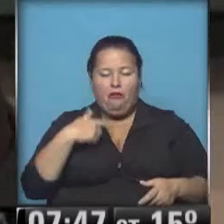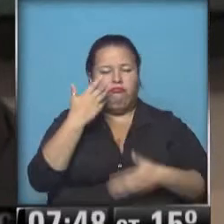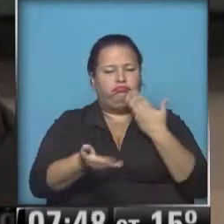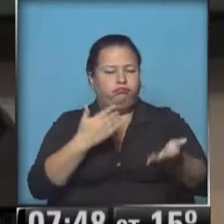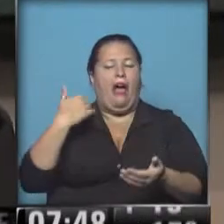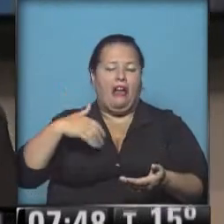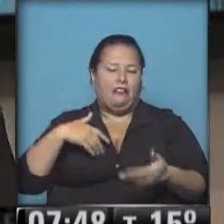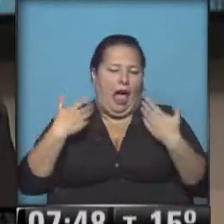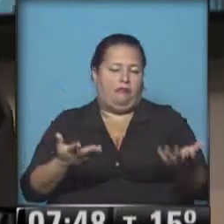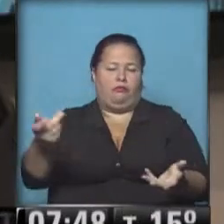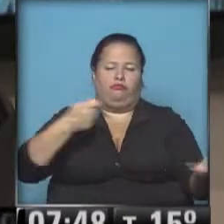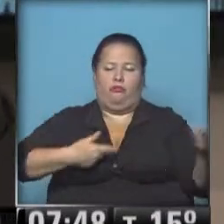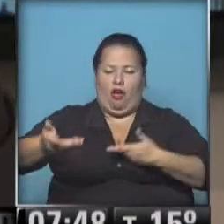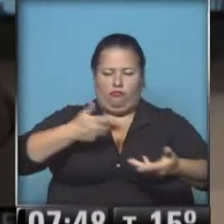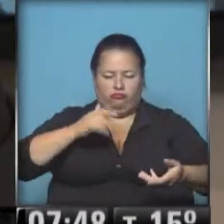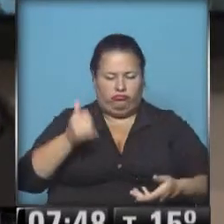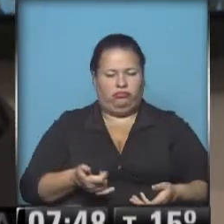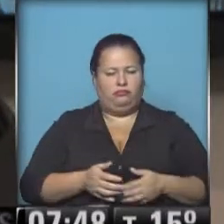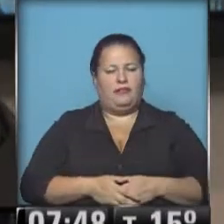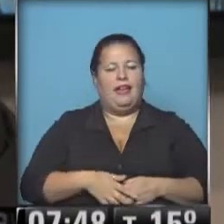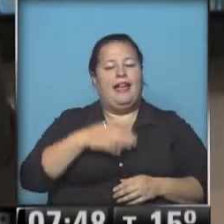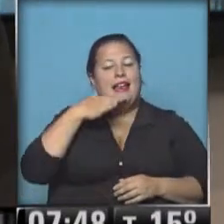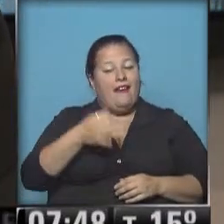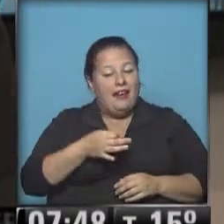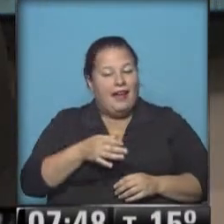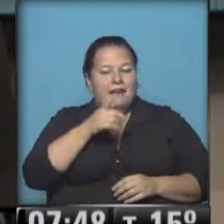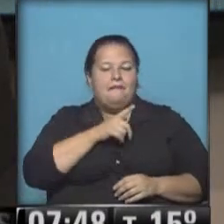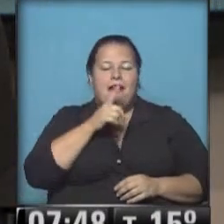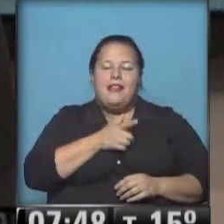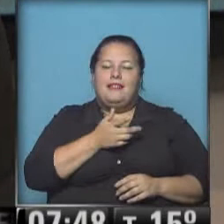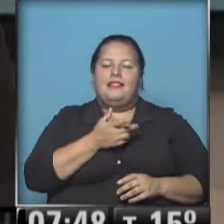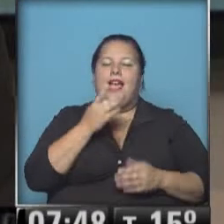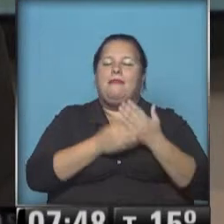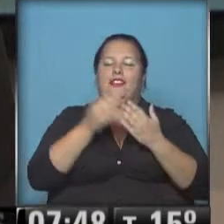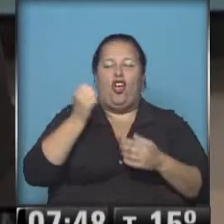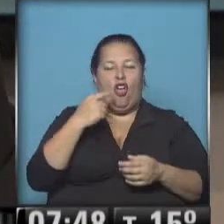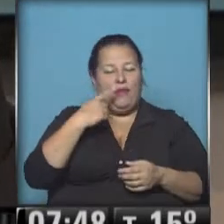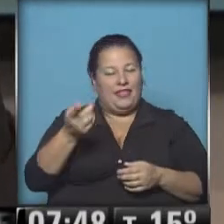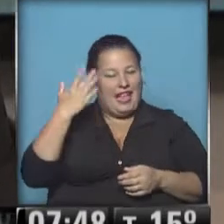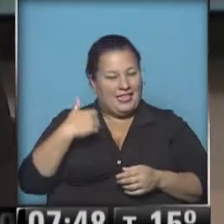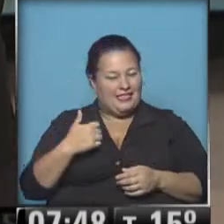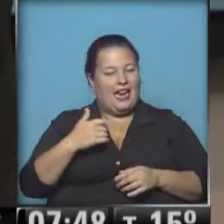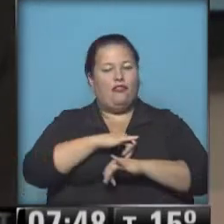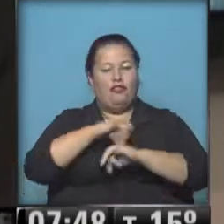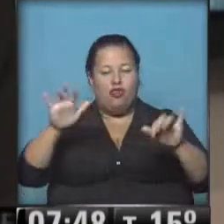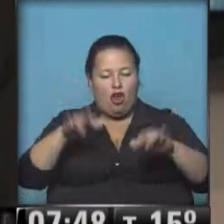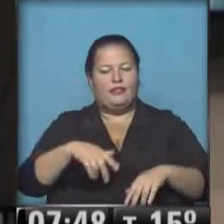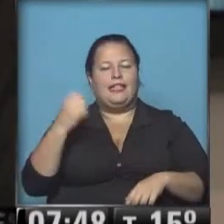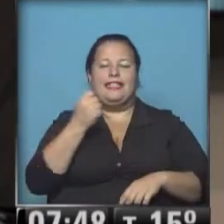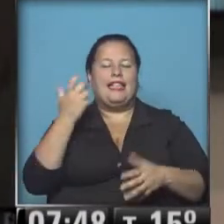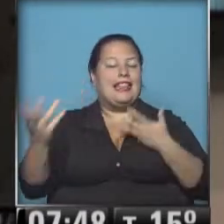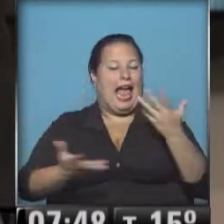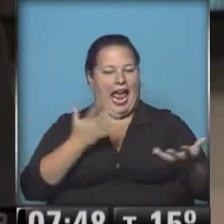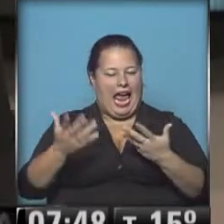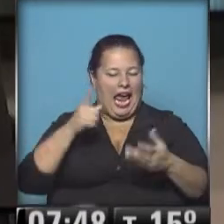y urgencia no con las ofertas la verdad que parece ser y ayer como dijo ayer el ministerio de economía argentina trabajo comunicado un intento desesperado